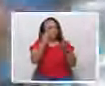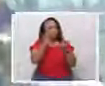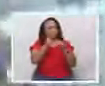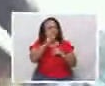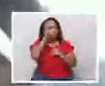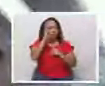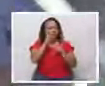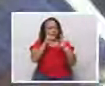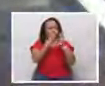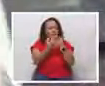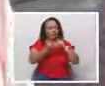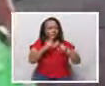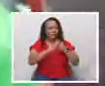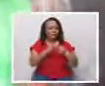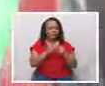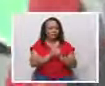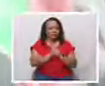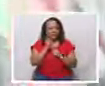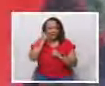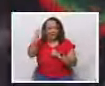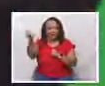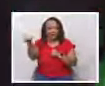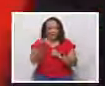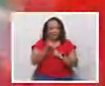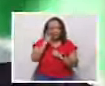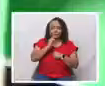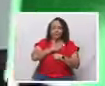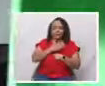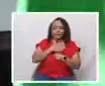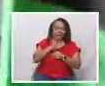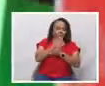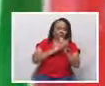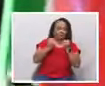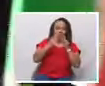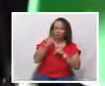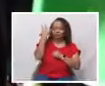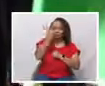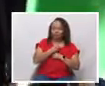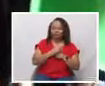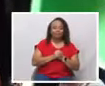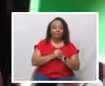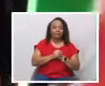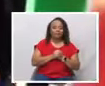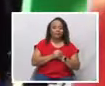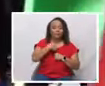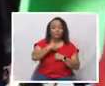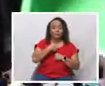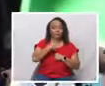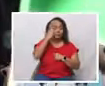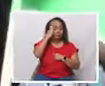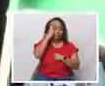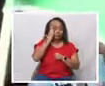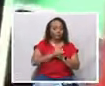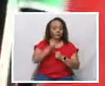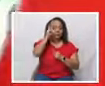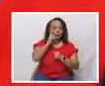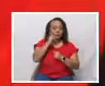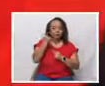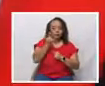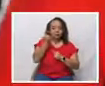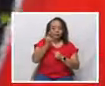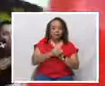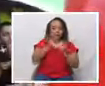limonense, familiares, amigos que vinieron de largo? Pues para mí es algo muy, muy bonito. Yo sé que en Limón siempre me